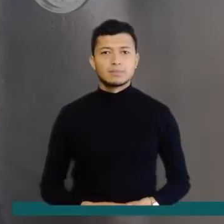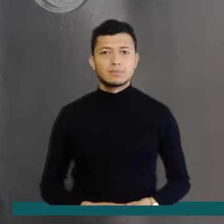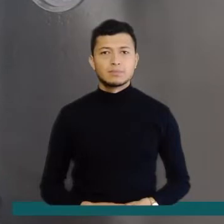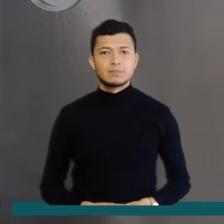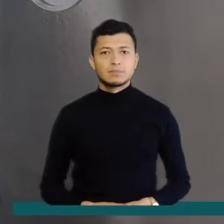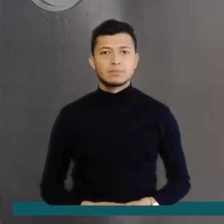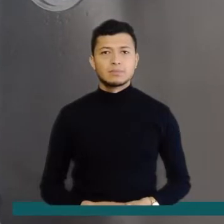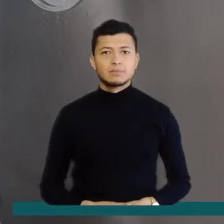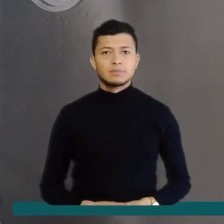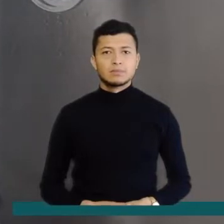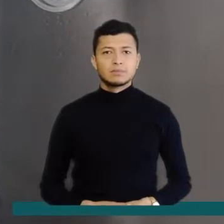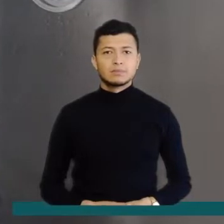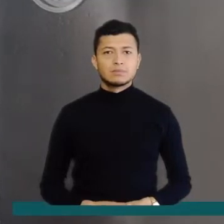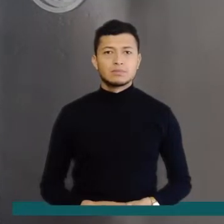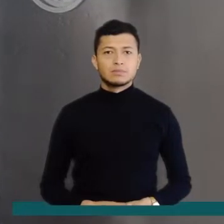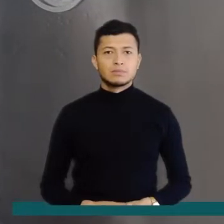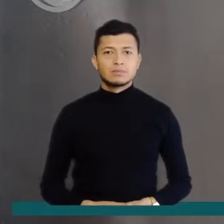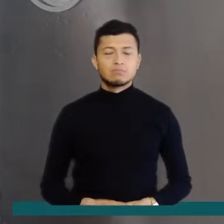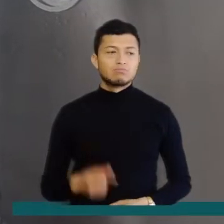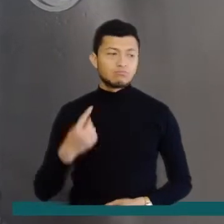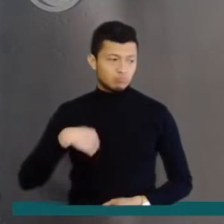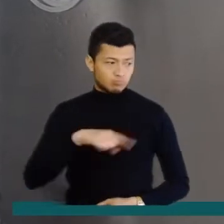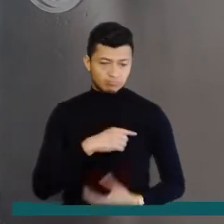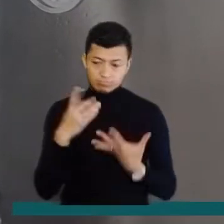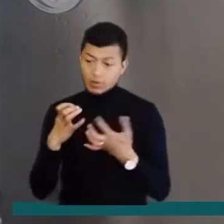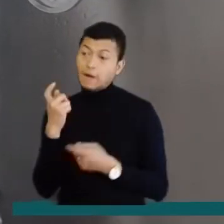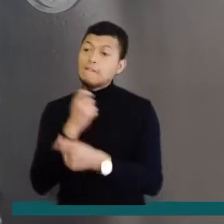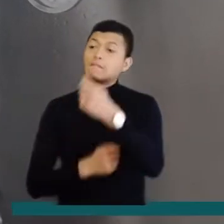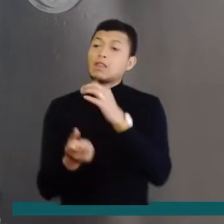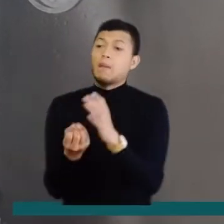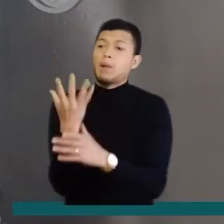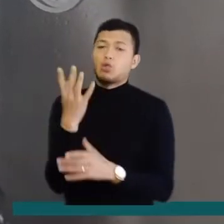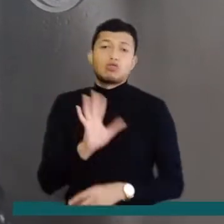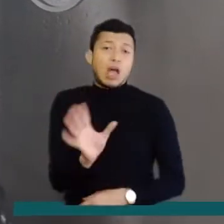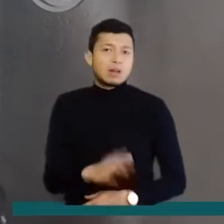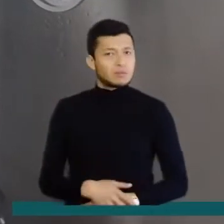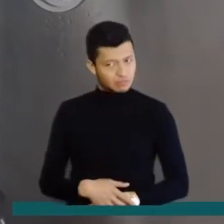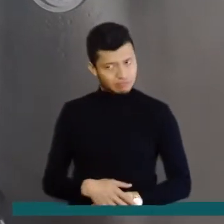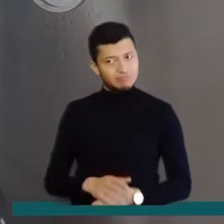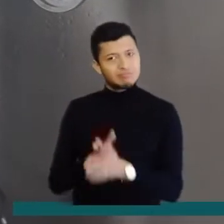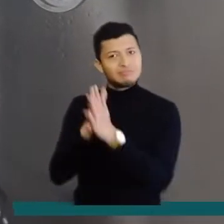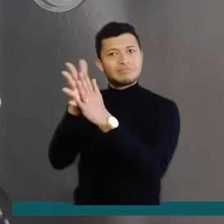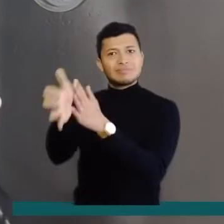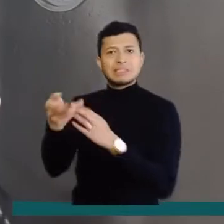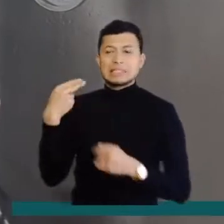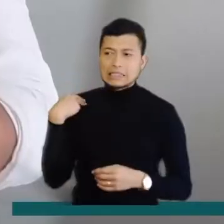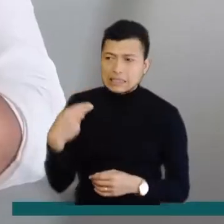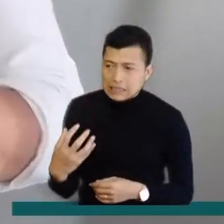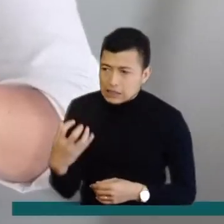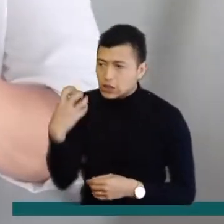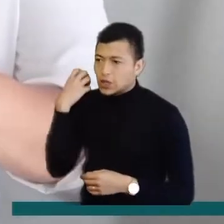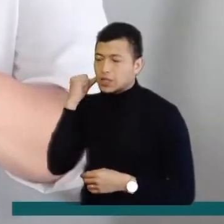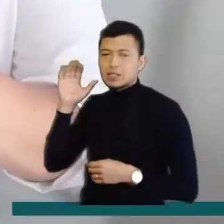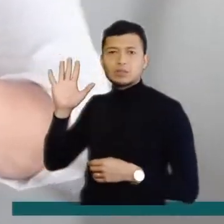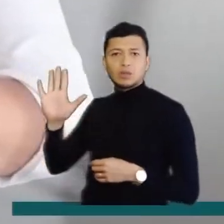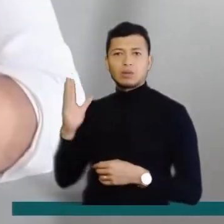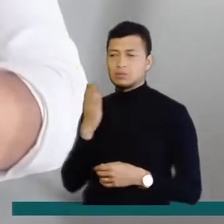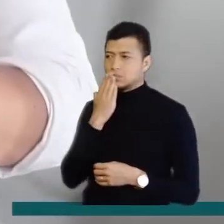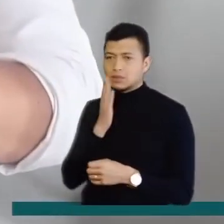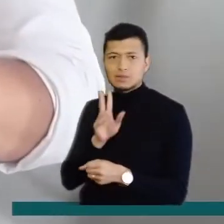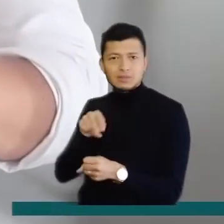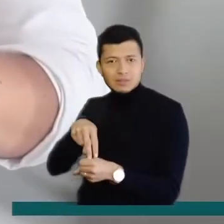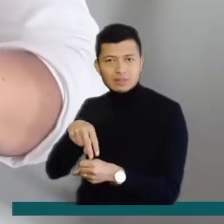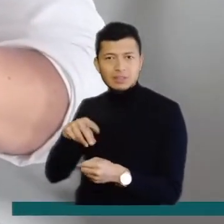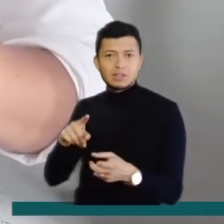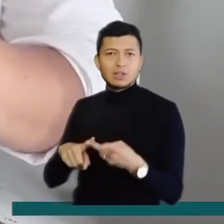Queremos no solamente que se venda un producto, sino queremos vender una historia, la historia que está detrás de la India, la historia que está detrás